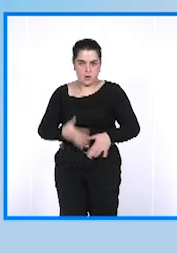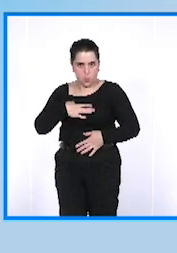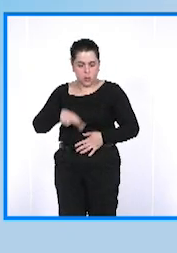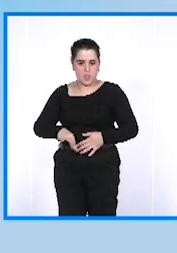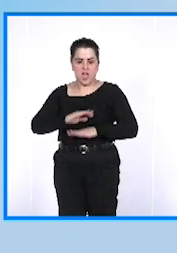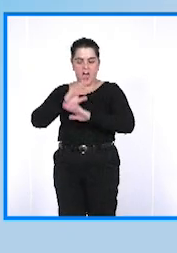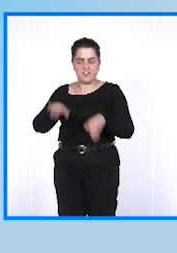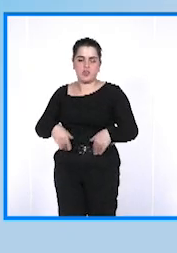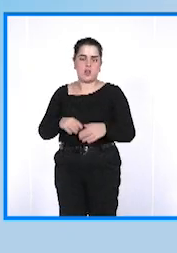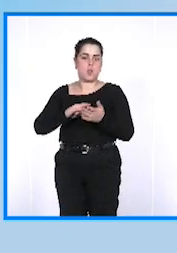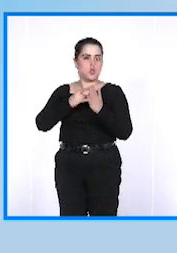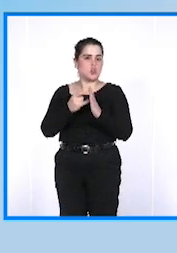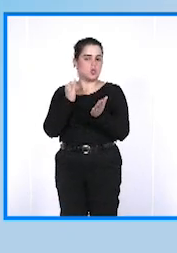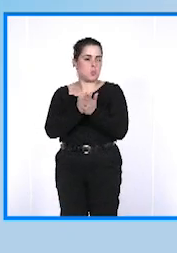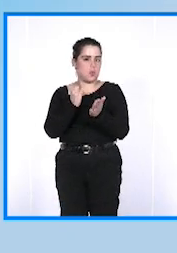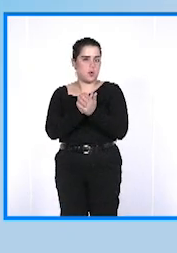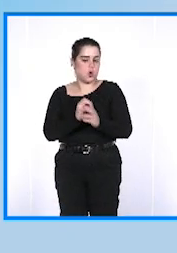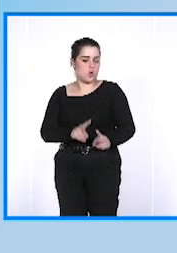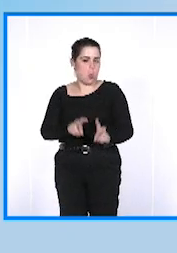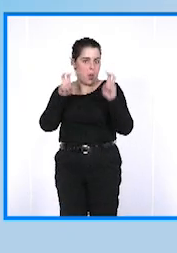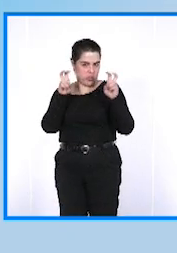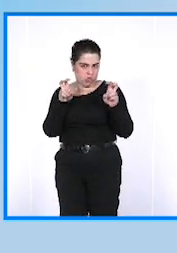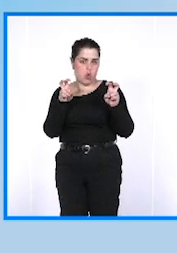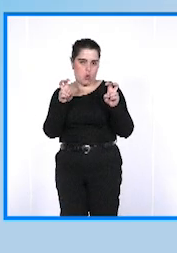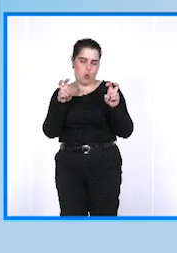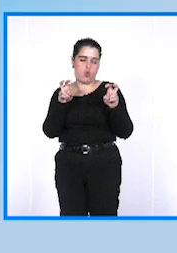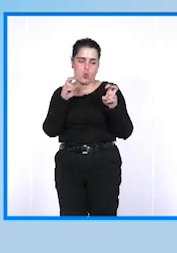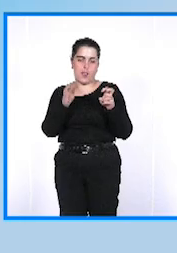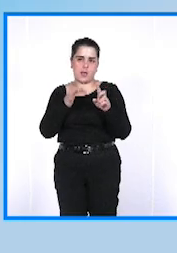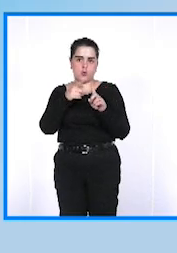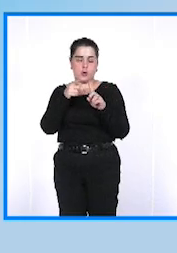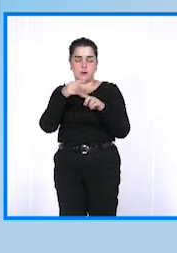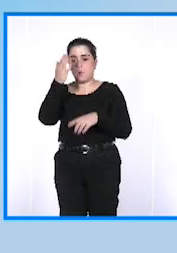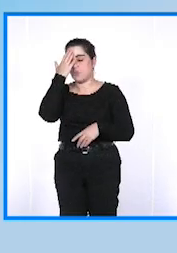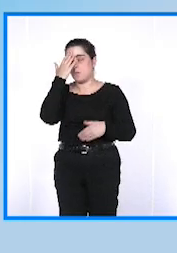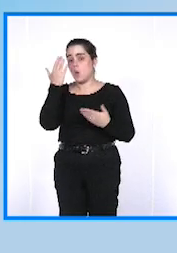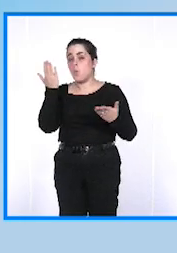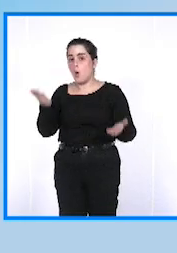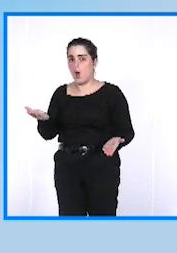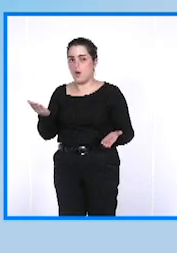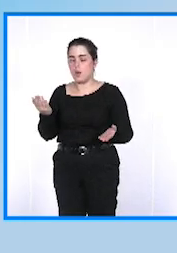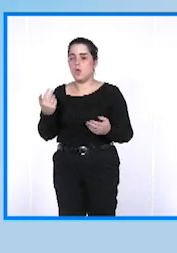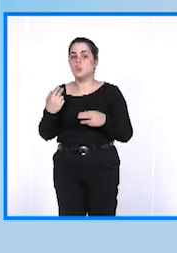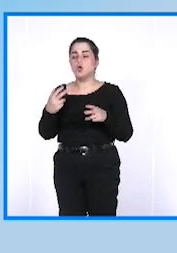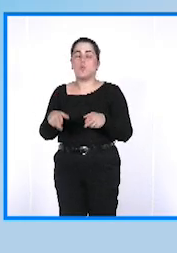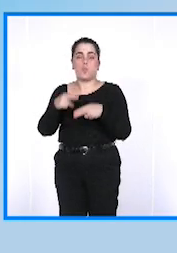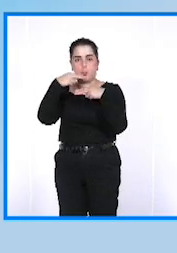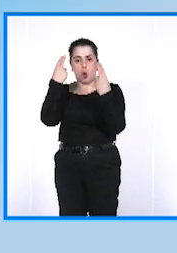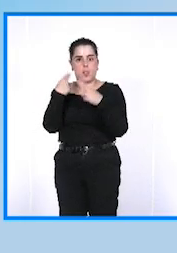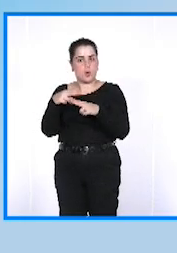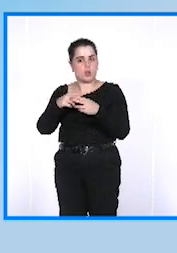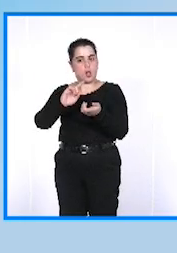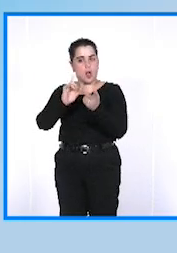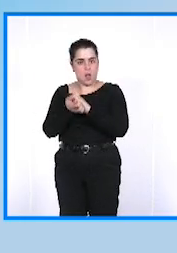proyecto experimental un proyecto de innovación y uno de los objetivos principales es cambiar las políticas públicas el sistema